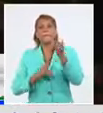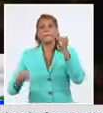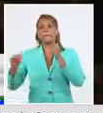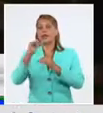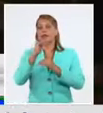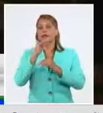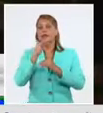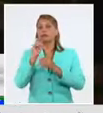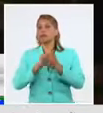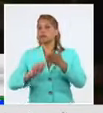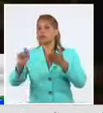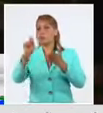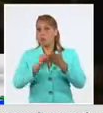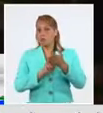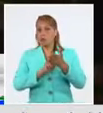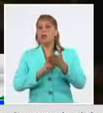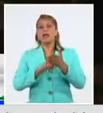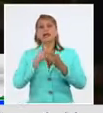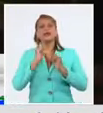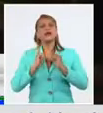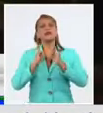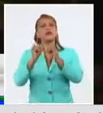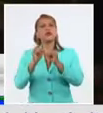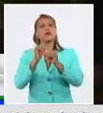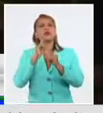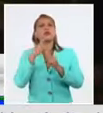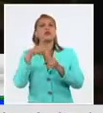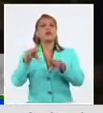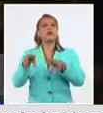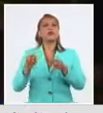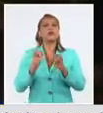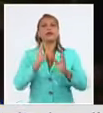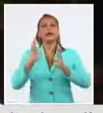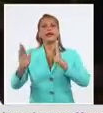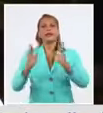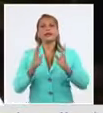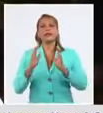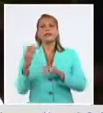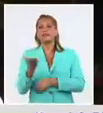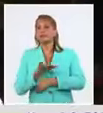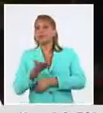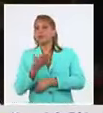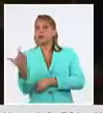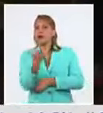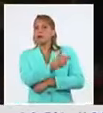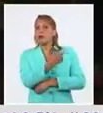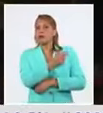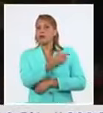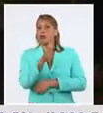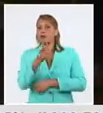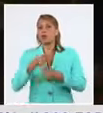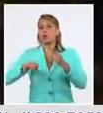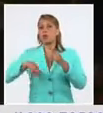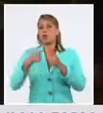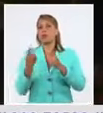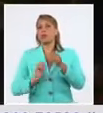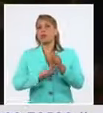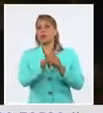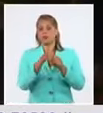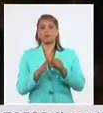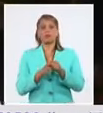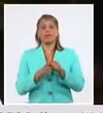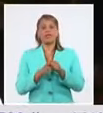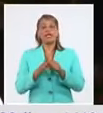Salud, se anunció el inicio de una nueva etapa de aceleración y expansión del plan de vacunación masiva contra la COVID-19. En esta